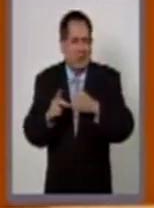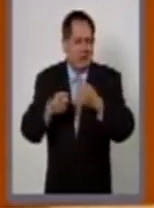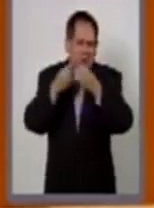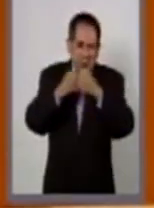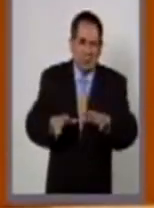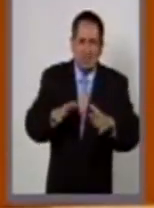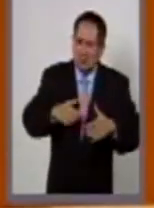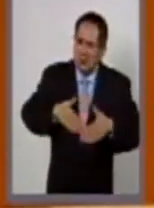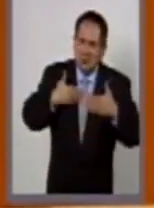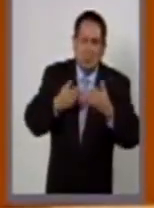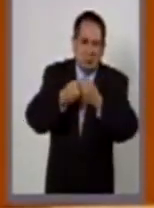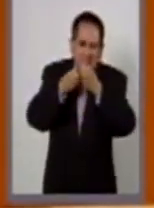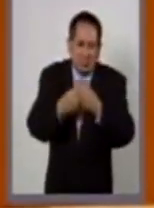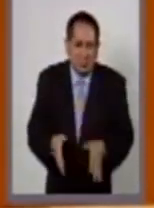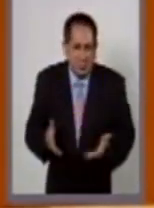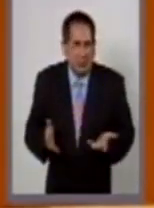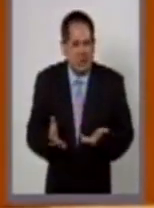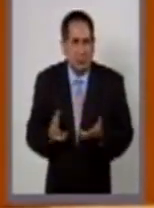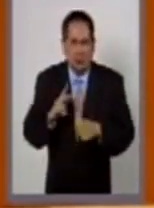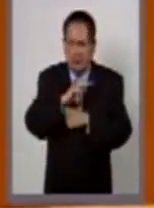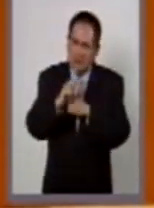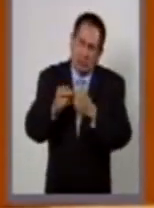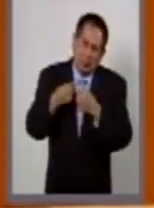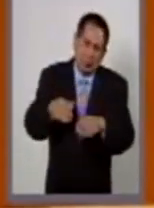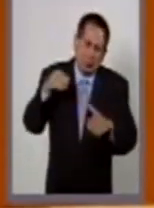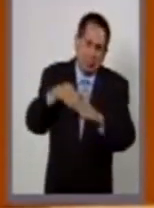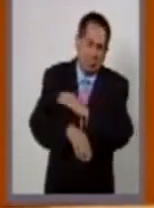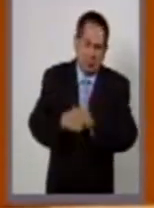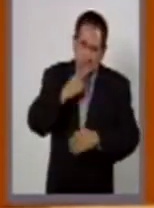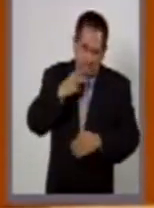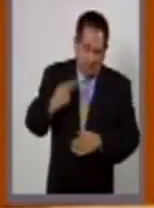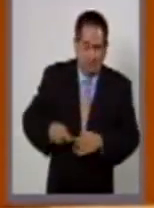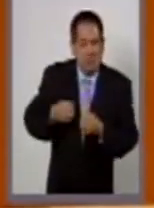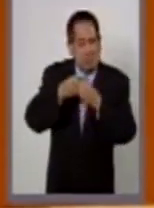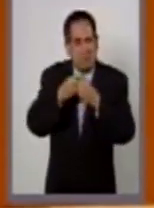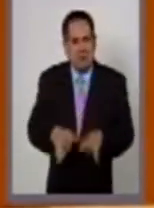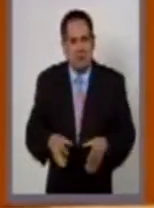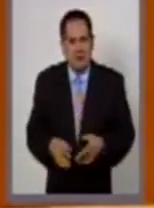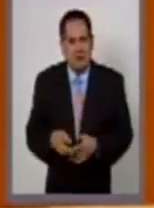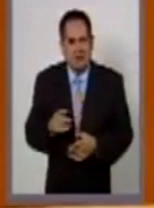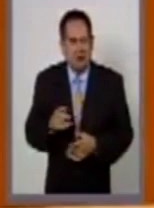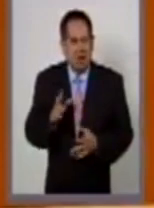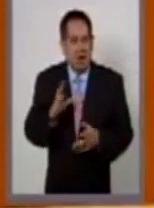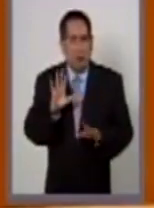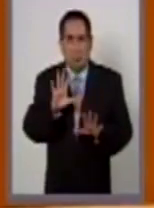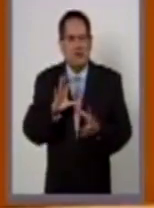la confianza en la propia patria que está siendo entregada.